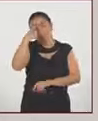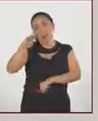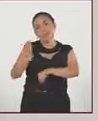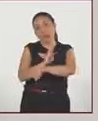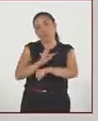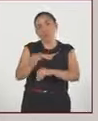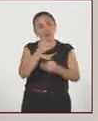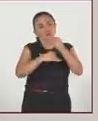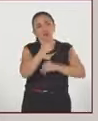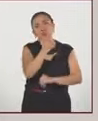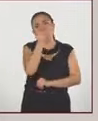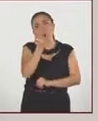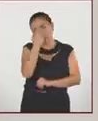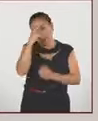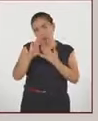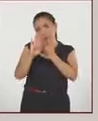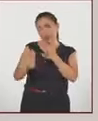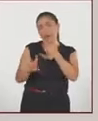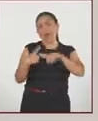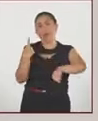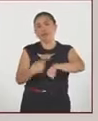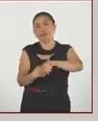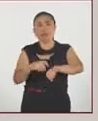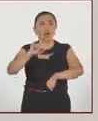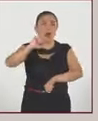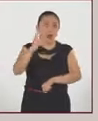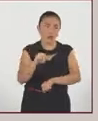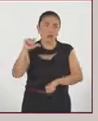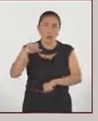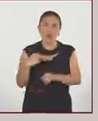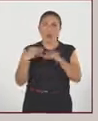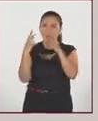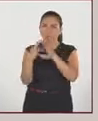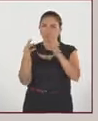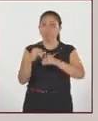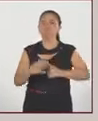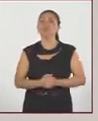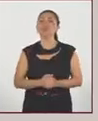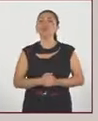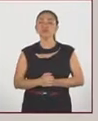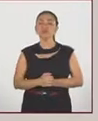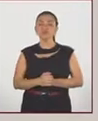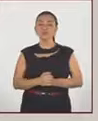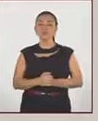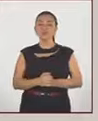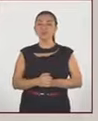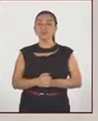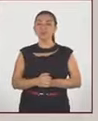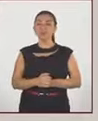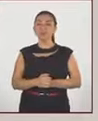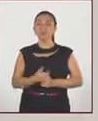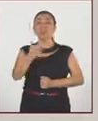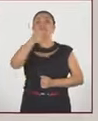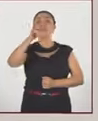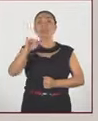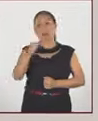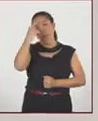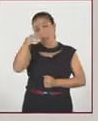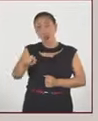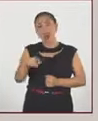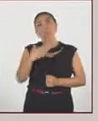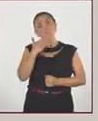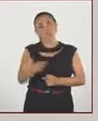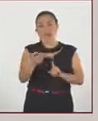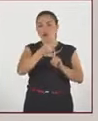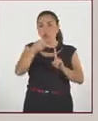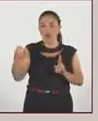cualquiera de estas patologías que hemos estado platicando, ¿no? guía de higiene postural en el aula,